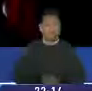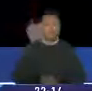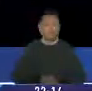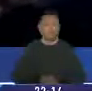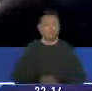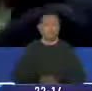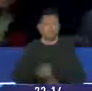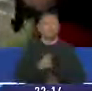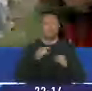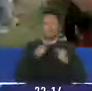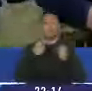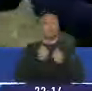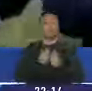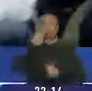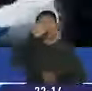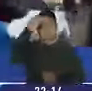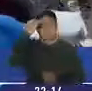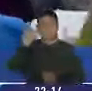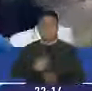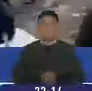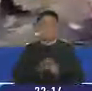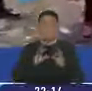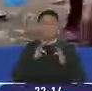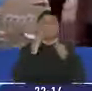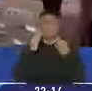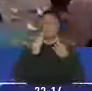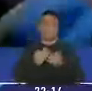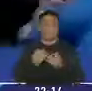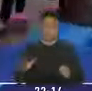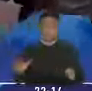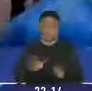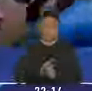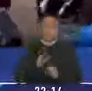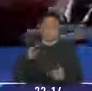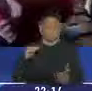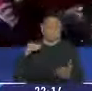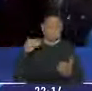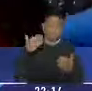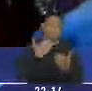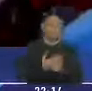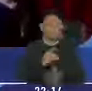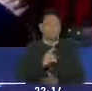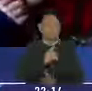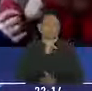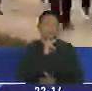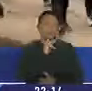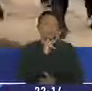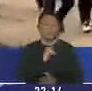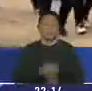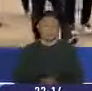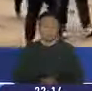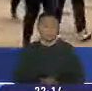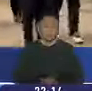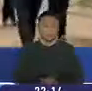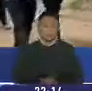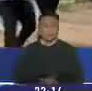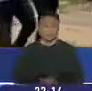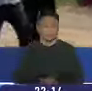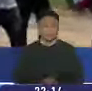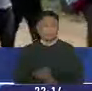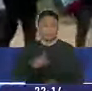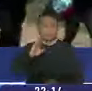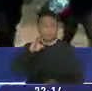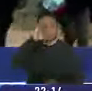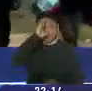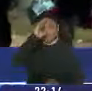grupo de migrantes. Una familia completa que llega a la frontera de Estados Unidos en Texas para entregarse a la patrulla